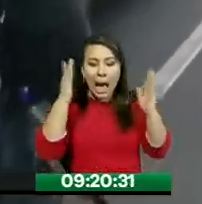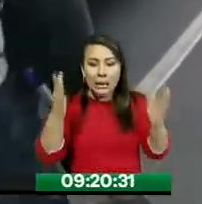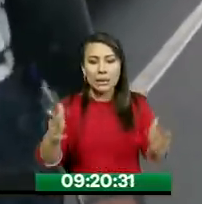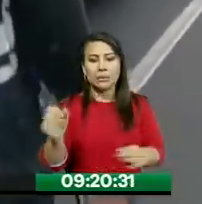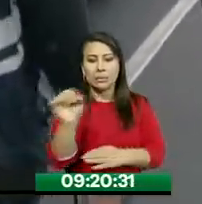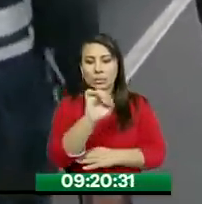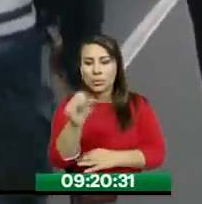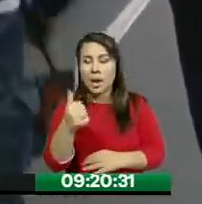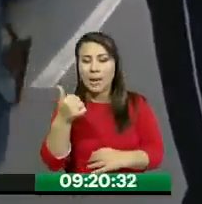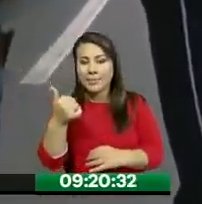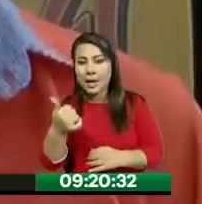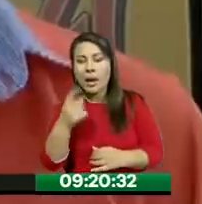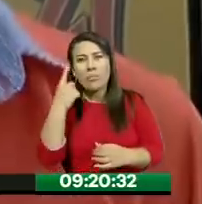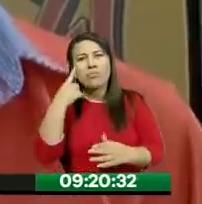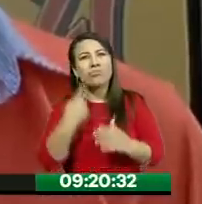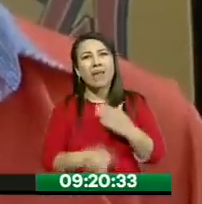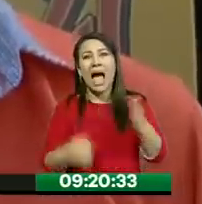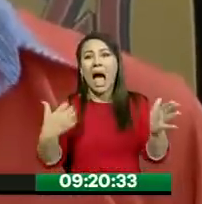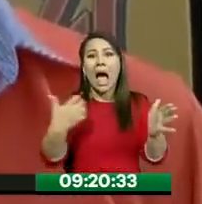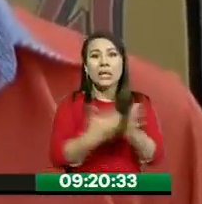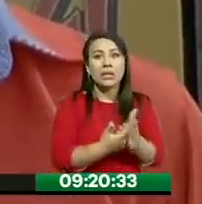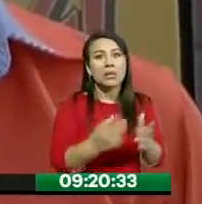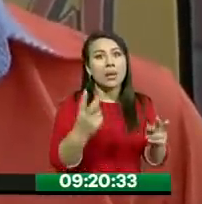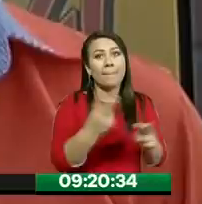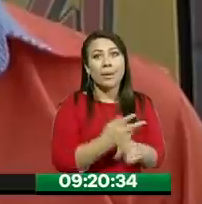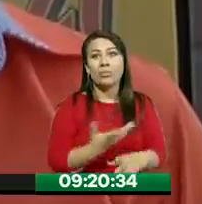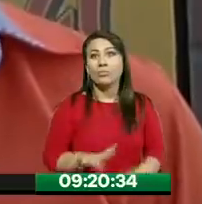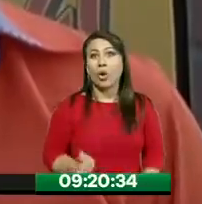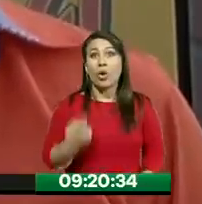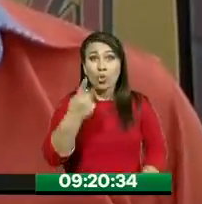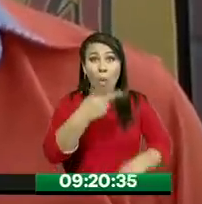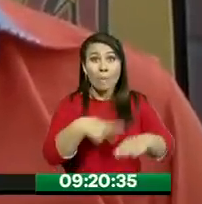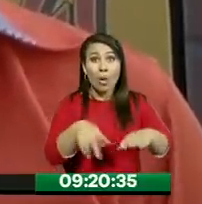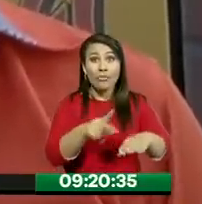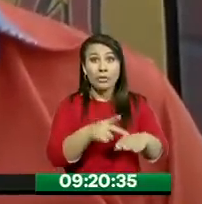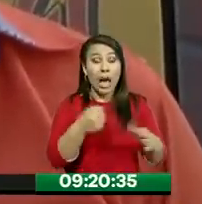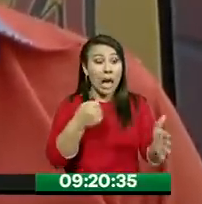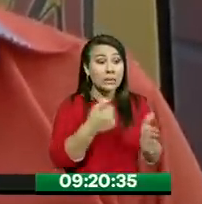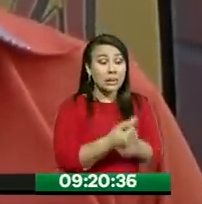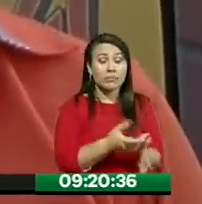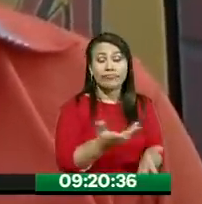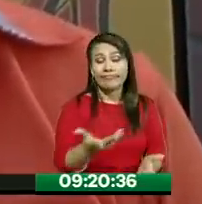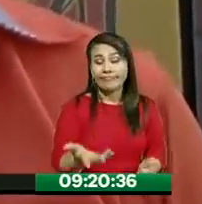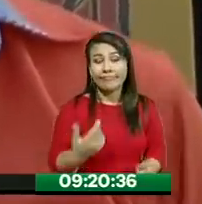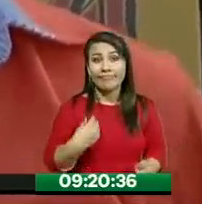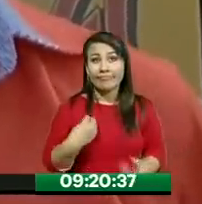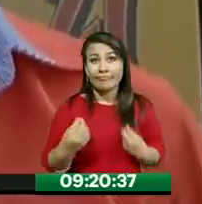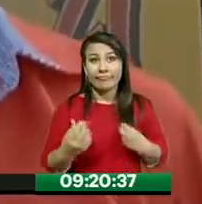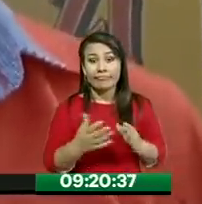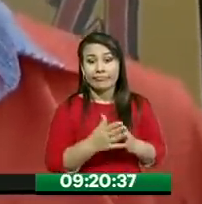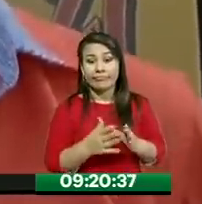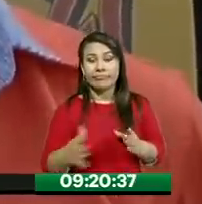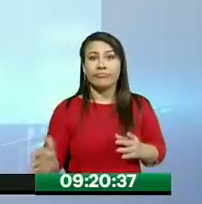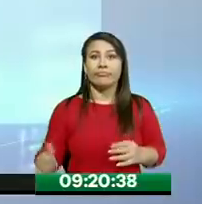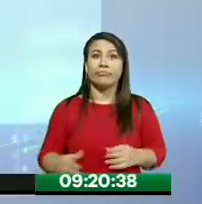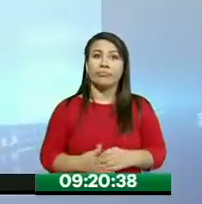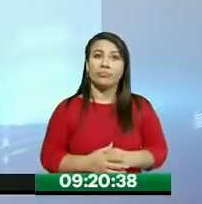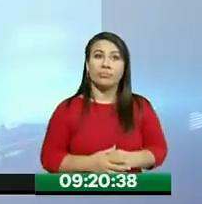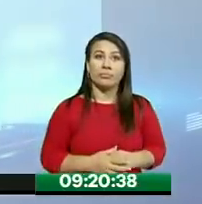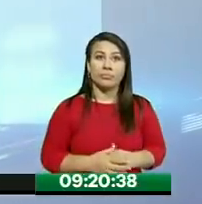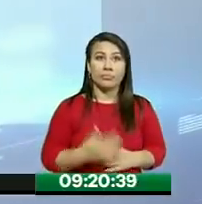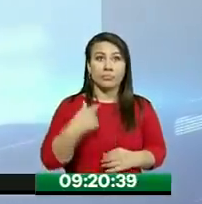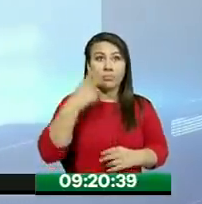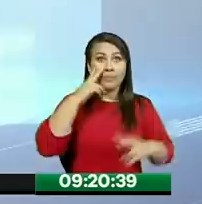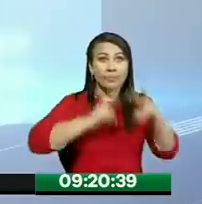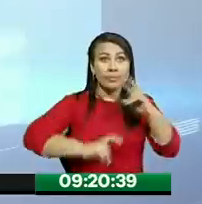ellas cargadas de droga. Cuando se requiere, se realizan los operativos pertinentes para poder controlar los diferentes ilícitos.